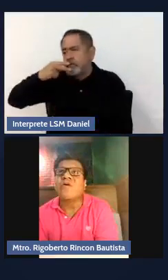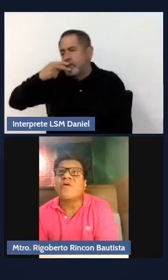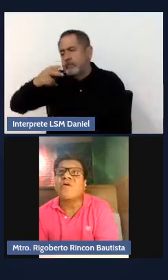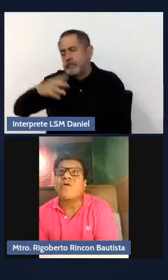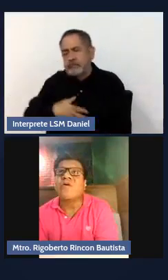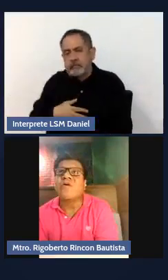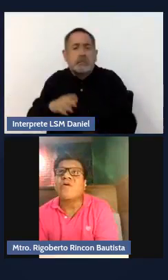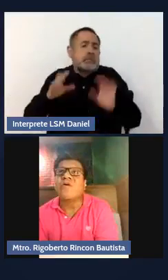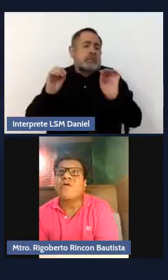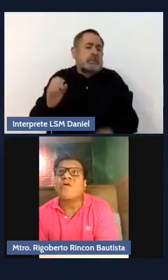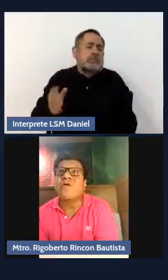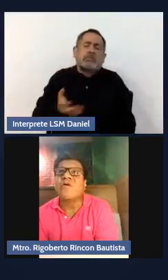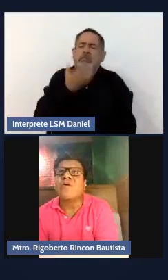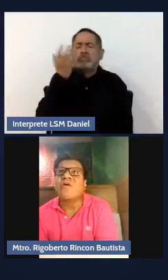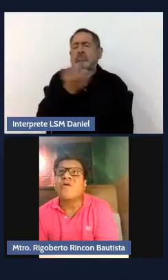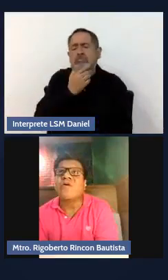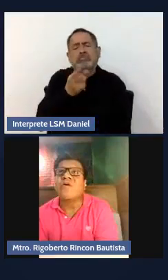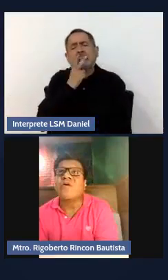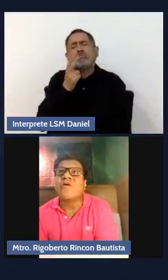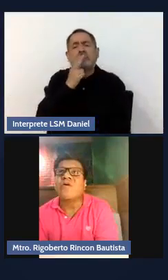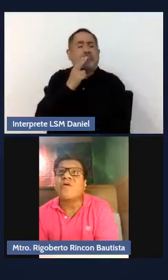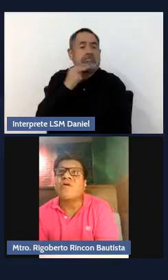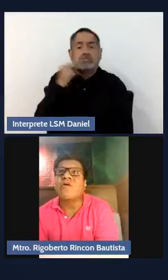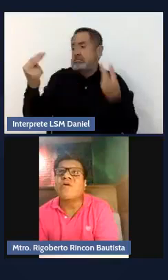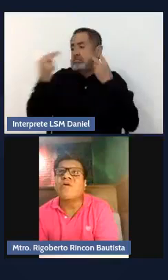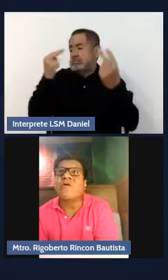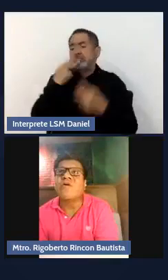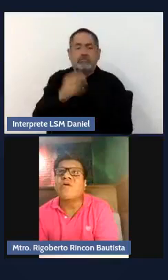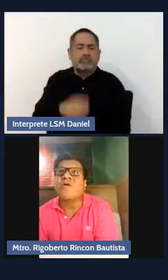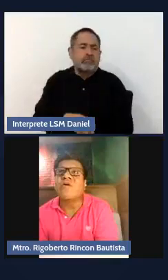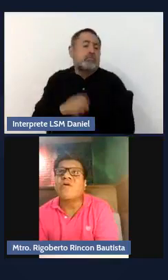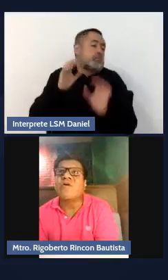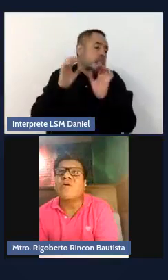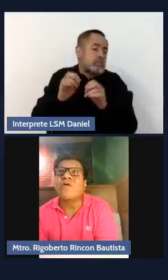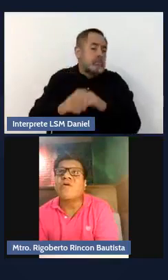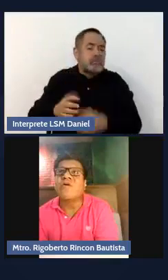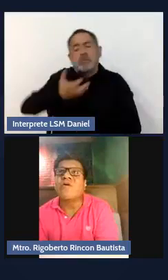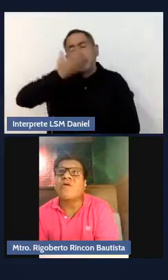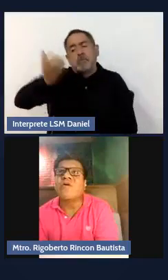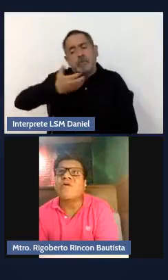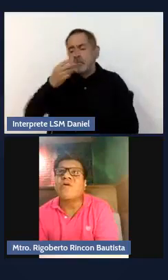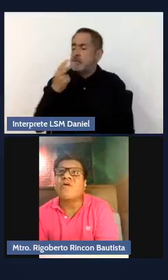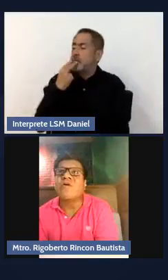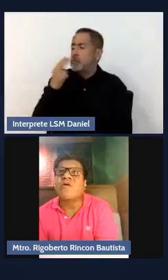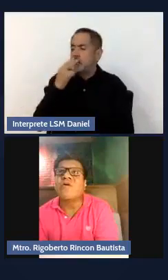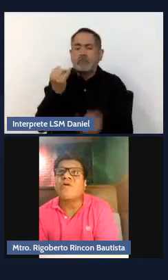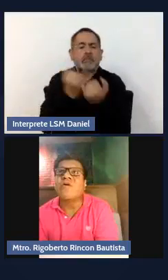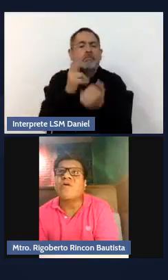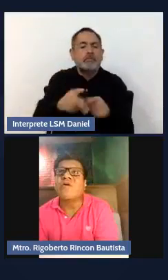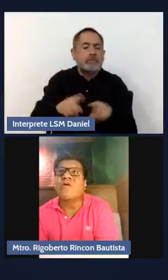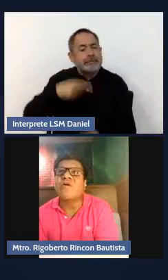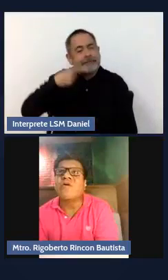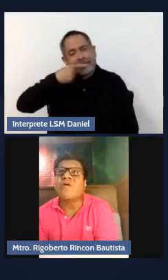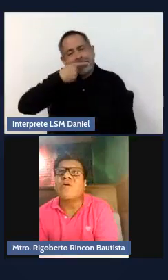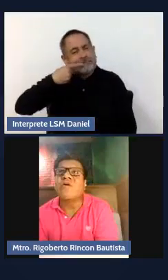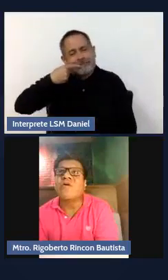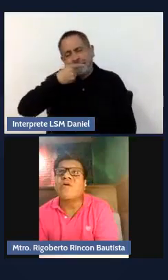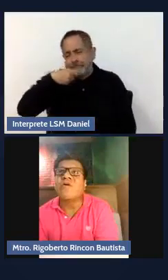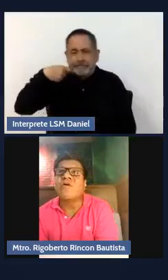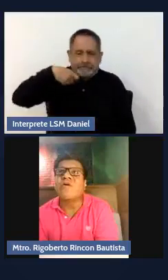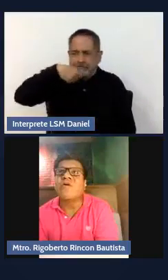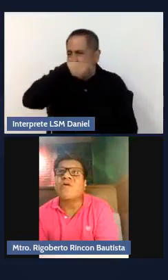simple hábito. Sí, así como el hábito de lavarte los dientes, lo mismo se vuelve completamente un hábito el consumo de